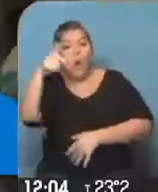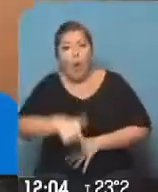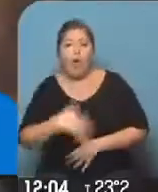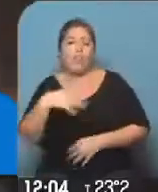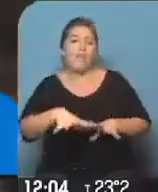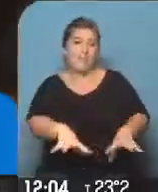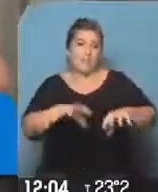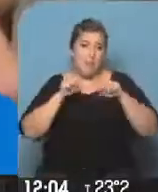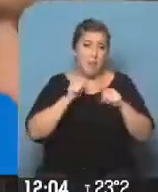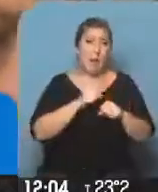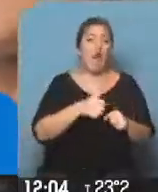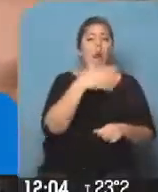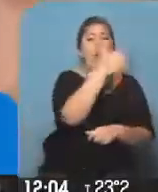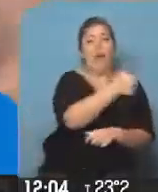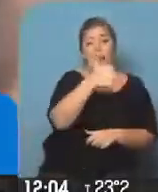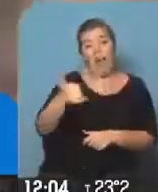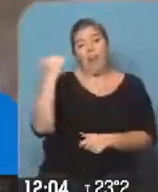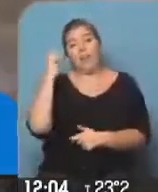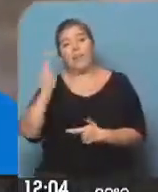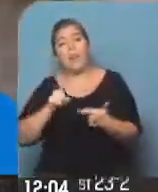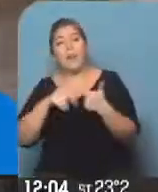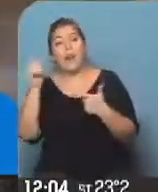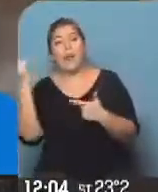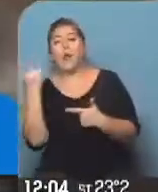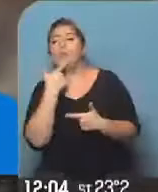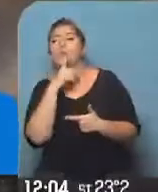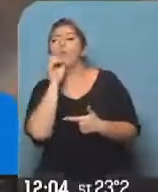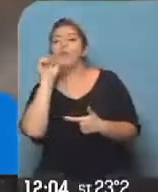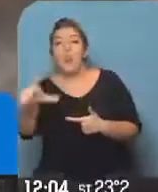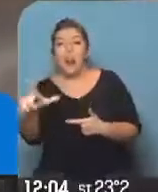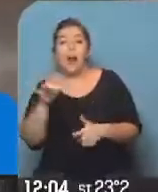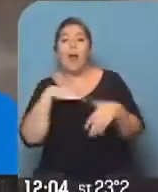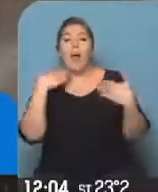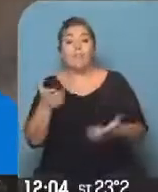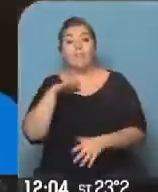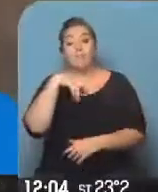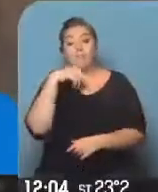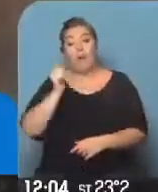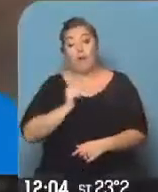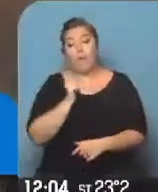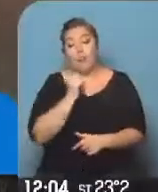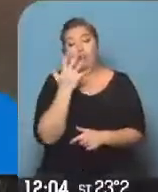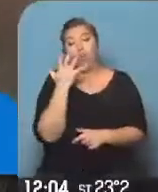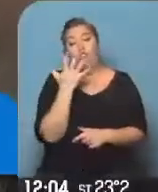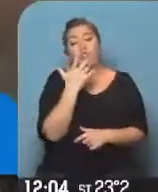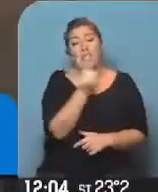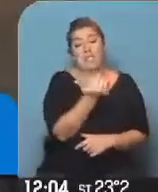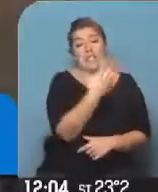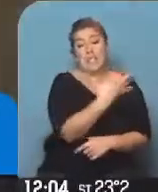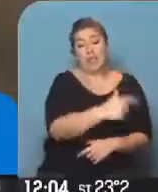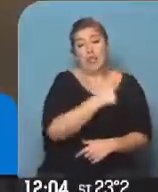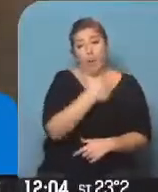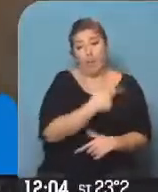muy temprano, tanto de Aerolíneas Argentinas como de Austral. Tanto es así que están esperando entonces los 5 de los 6 gremios, como